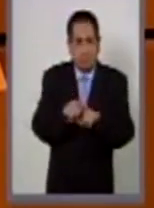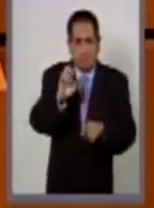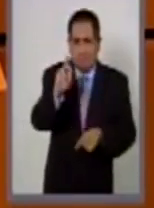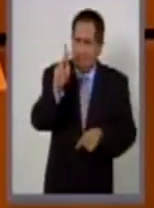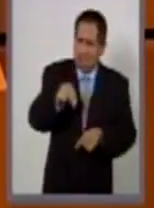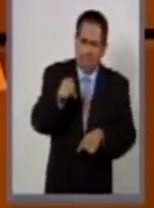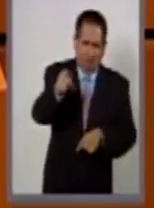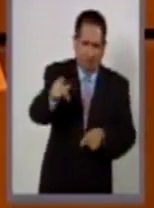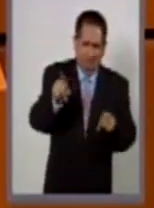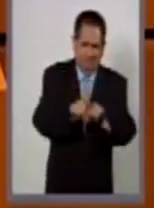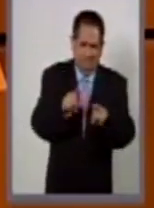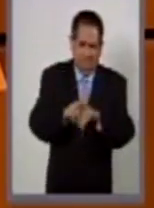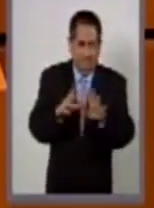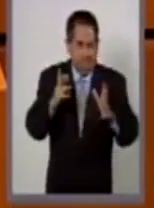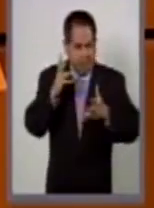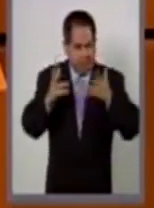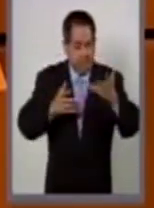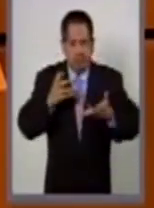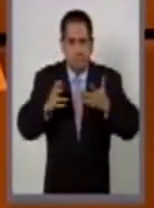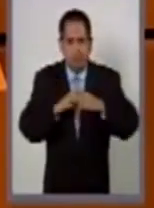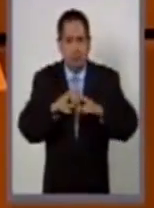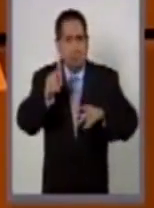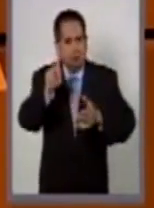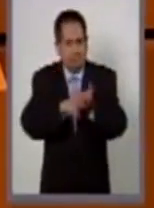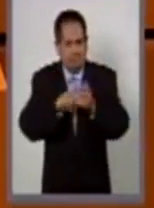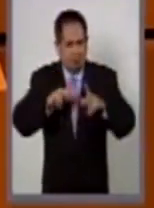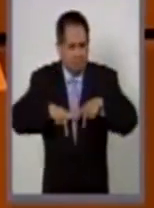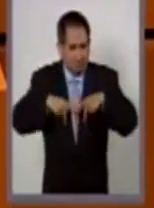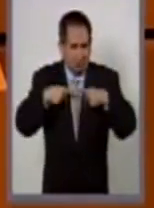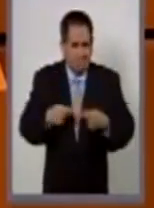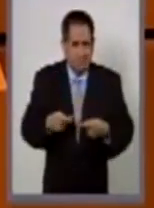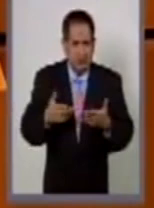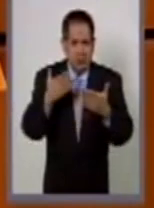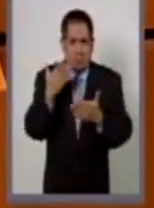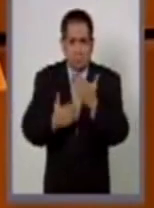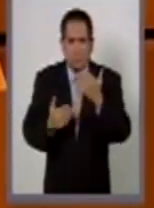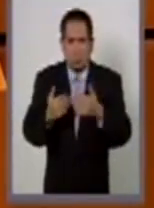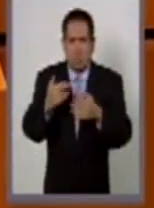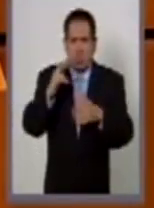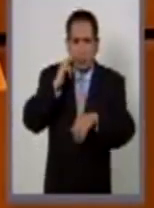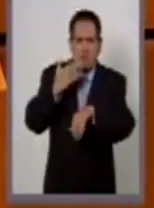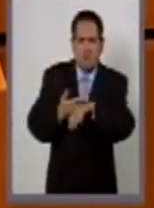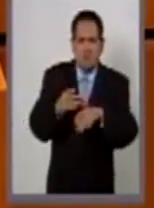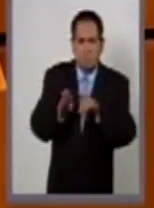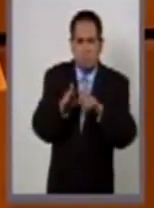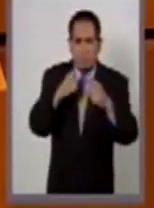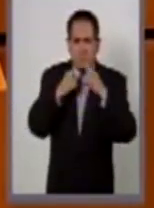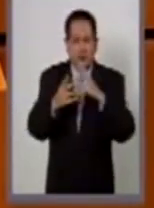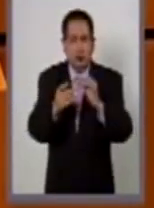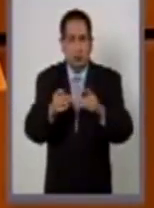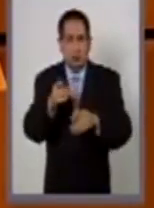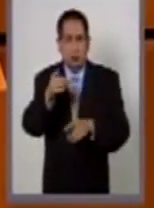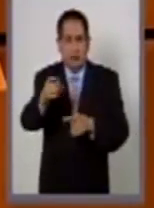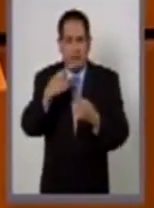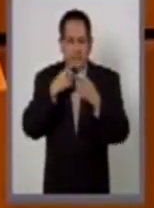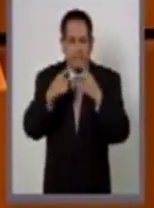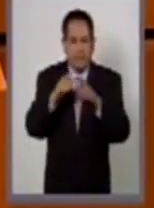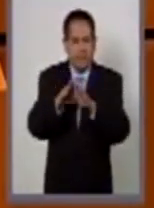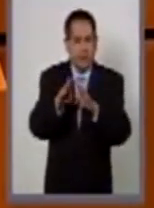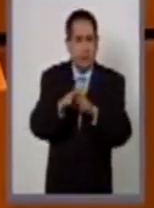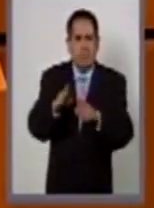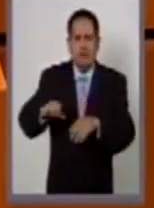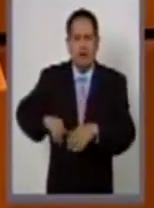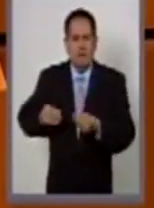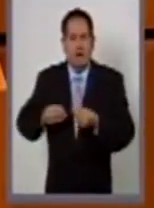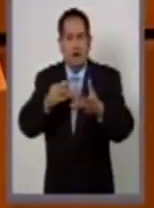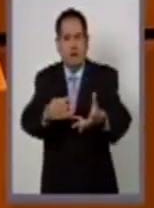Nieto, entregando por su debilidad y su falta de responsabilidad los intereses económicos, políticos y sociales de